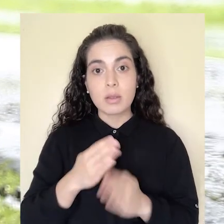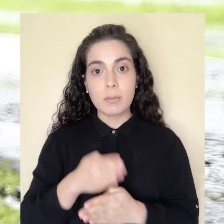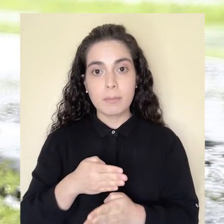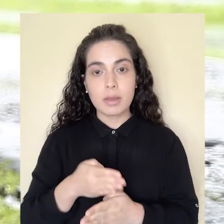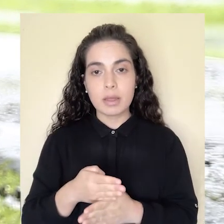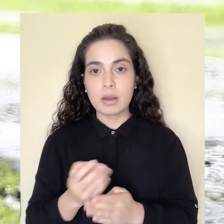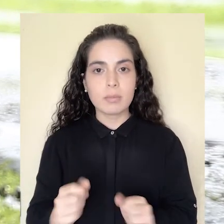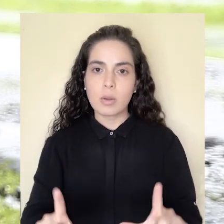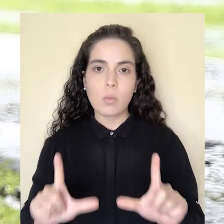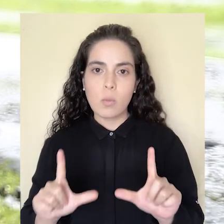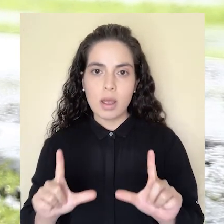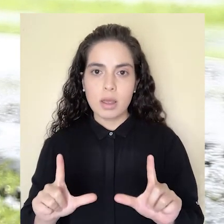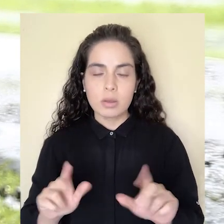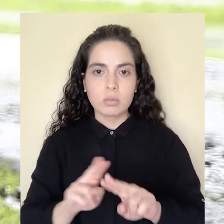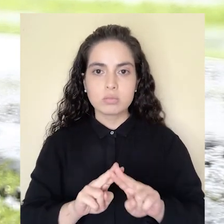o sea, cuero,